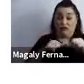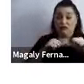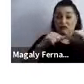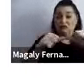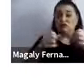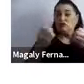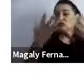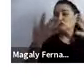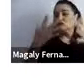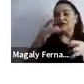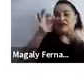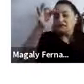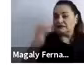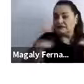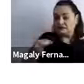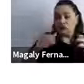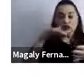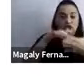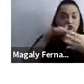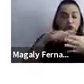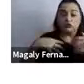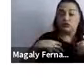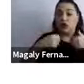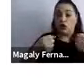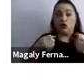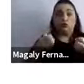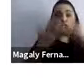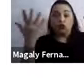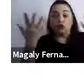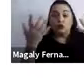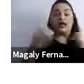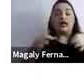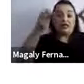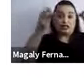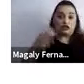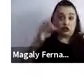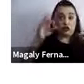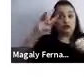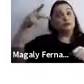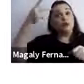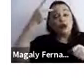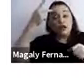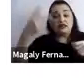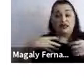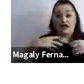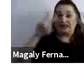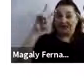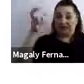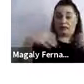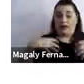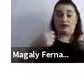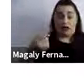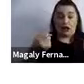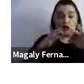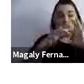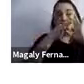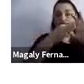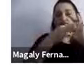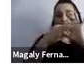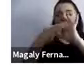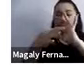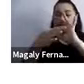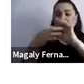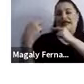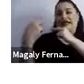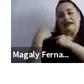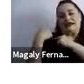decisiones de los estudios de salud pública y de las decisiones políticas en torno a la salud tiene que ver con la carga de